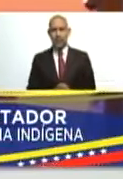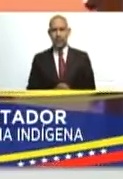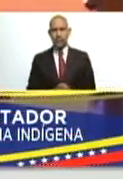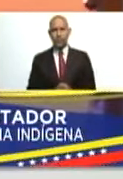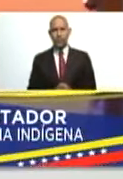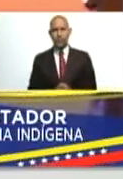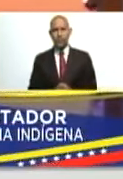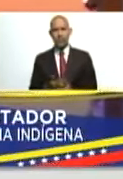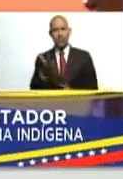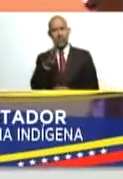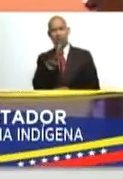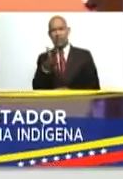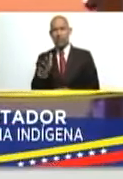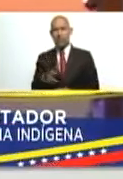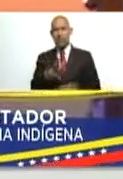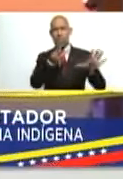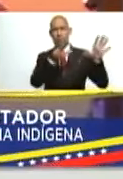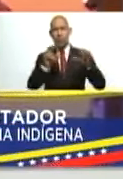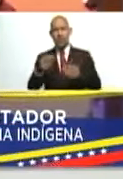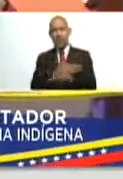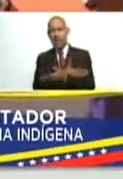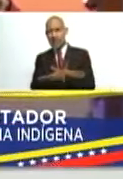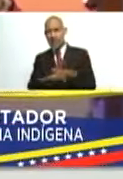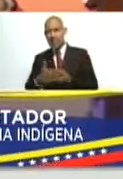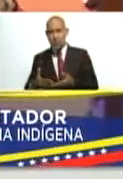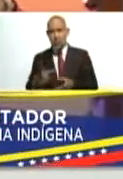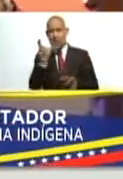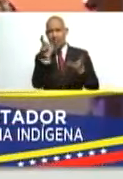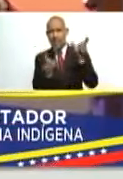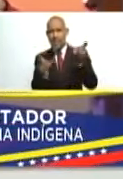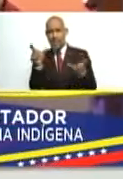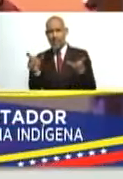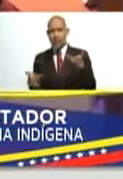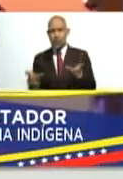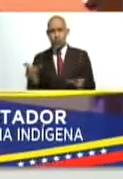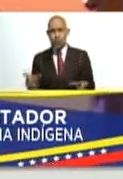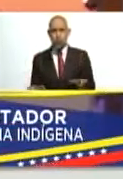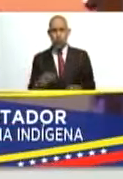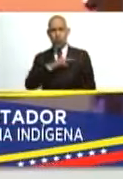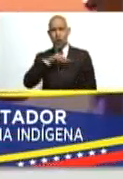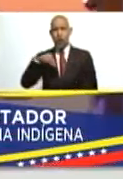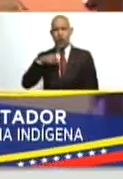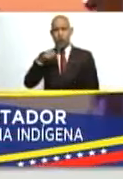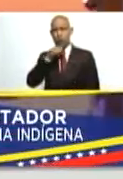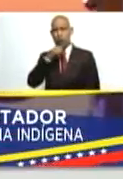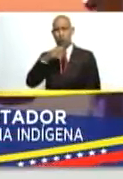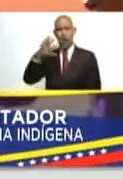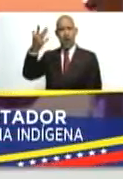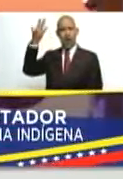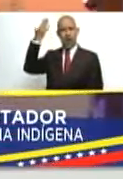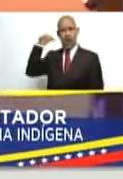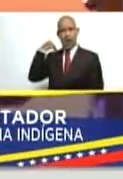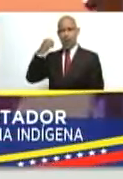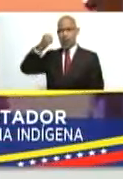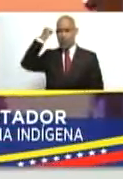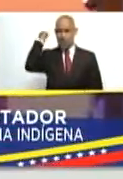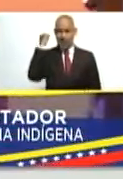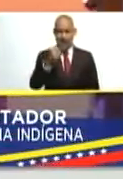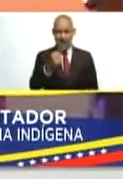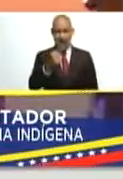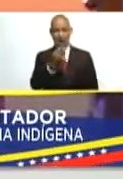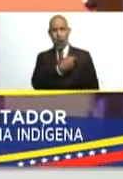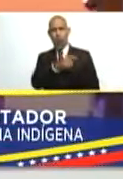Se calcula más de 80 millones de seres humanos, de nuestros abuelos indígenas, asesinados por la